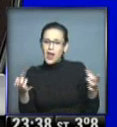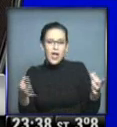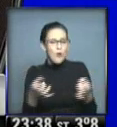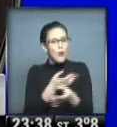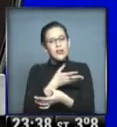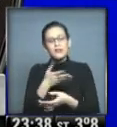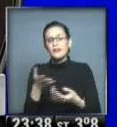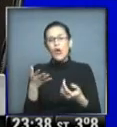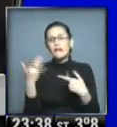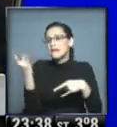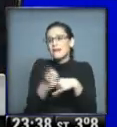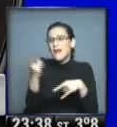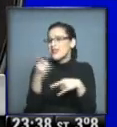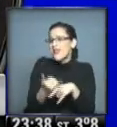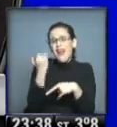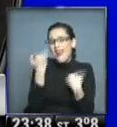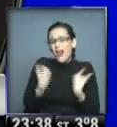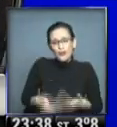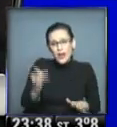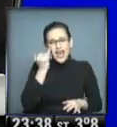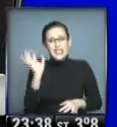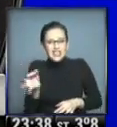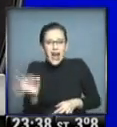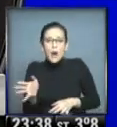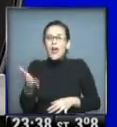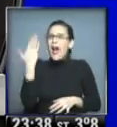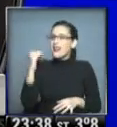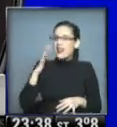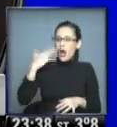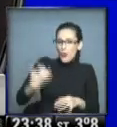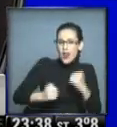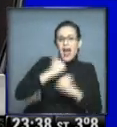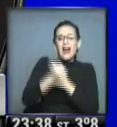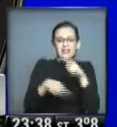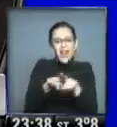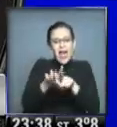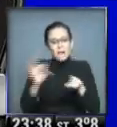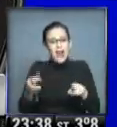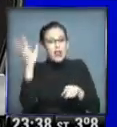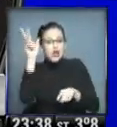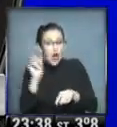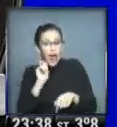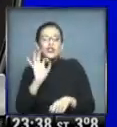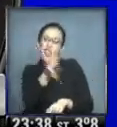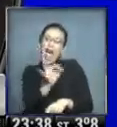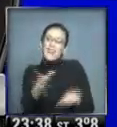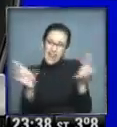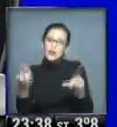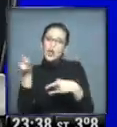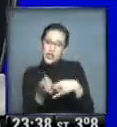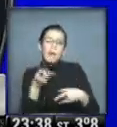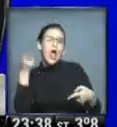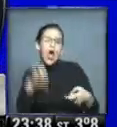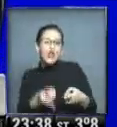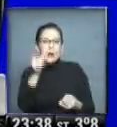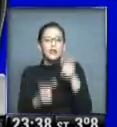como estamos acostumbrados y que ya lo sabe desde mi abuela hasta mi hermanita de 8 años, que los medios estigmatizan siempre al de la villa,